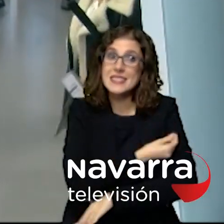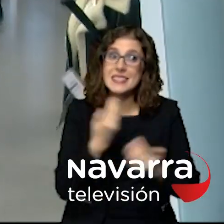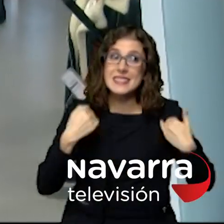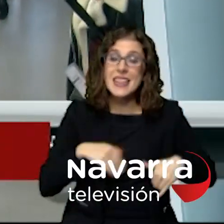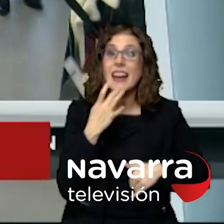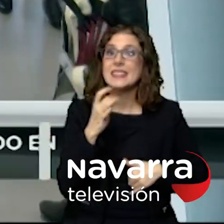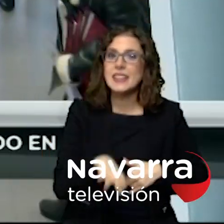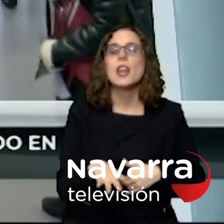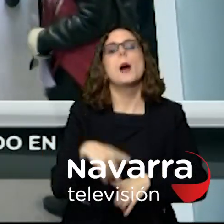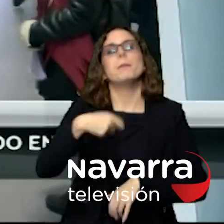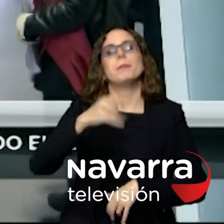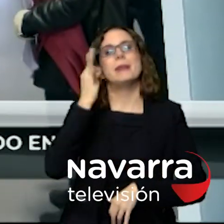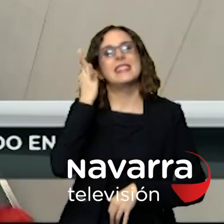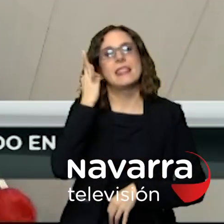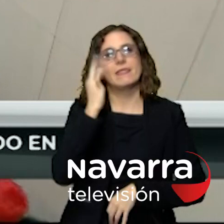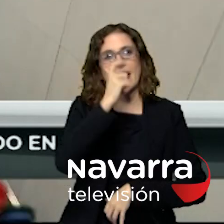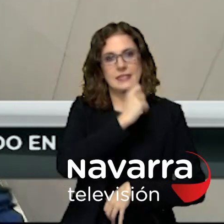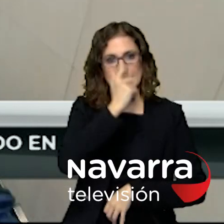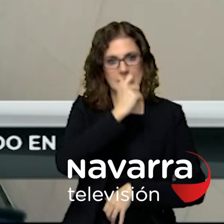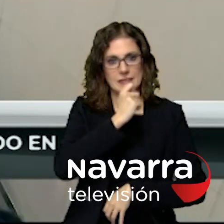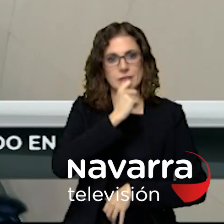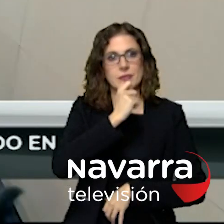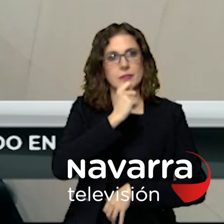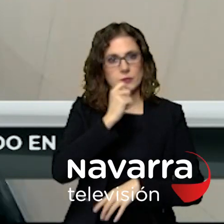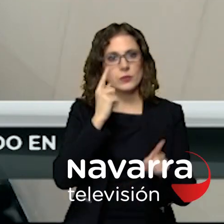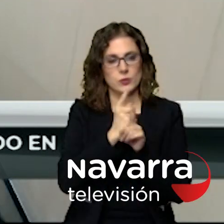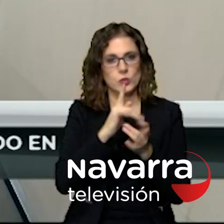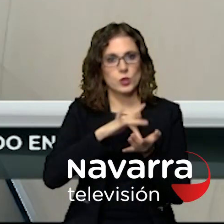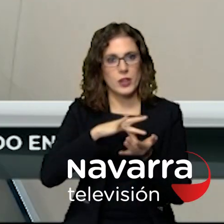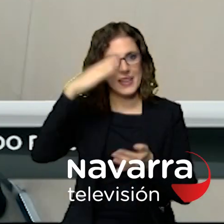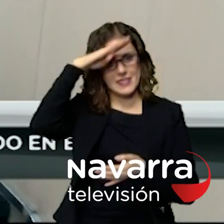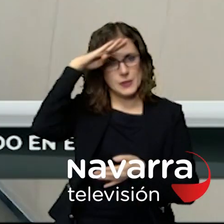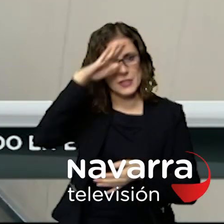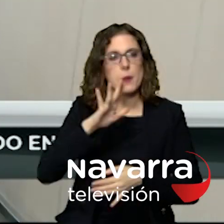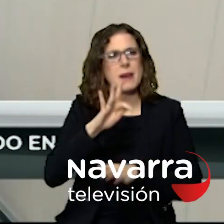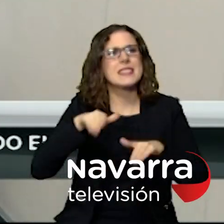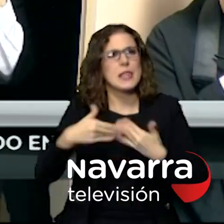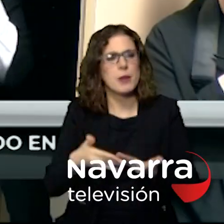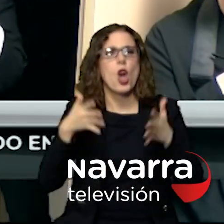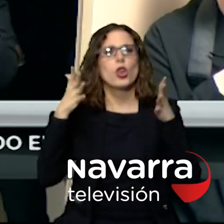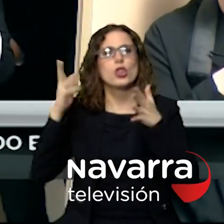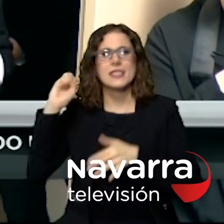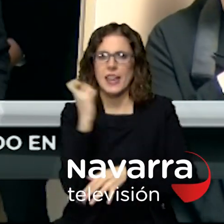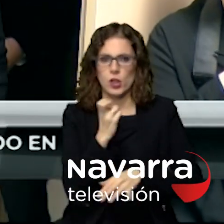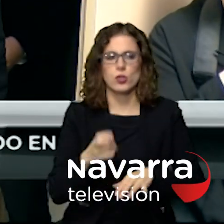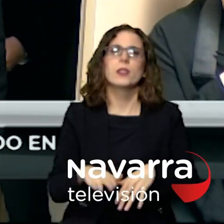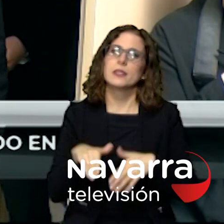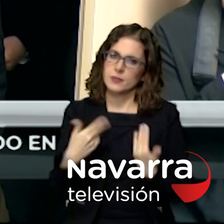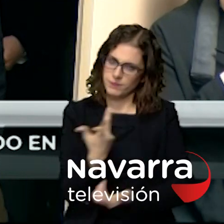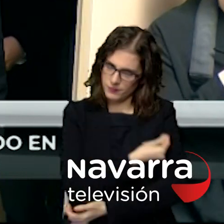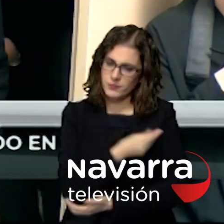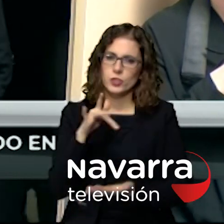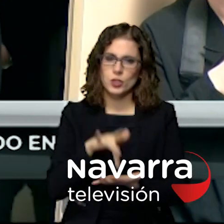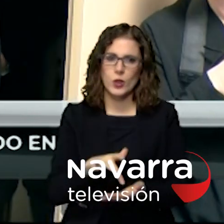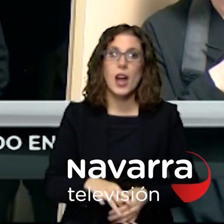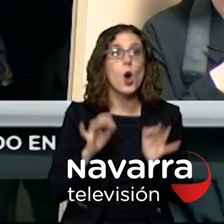presidenta Chivite y los consejeros de Salud, Políticas Migratorias y Justicia, Educación y Cohesión Territorial, que lo